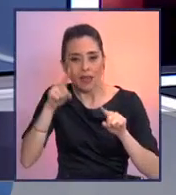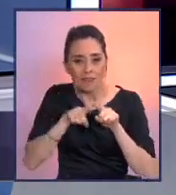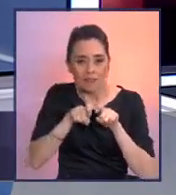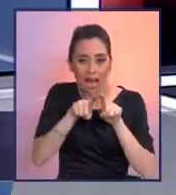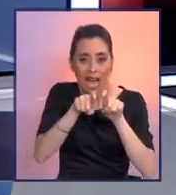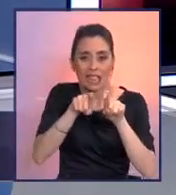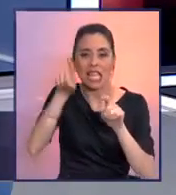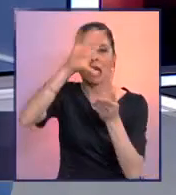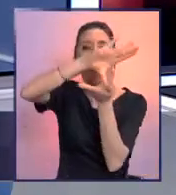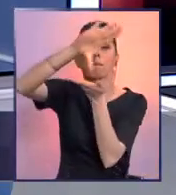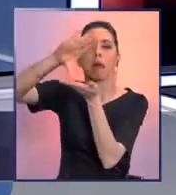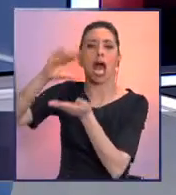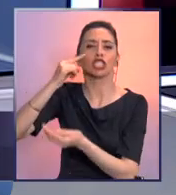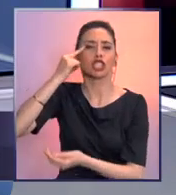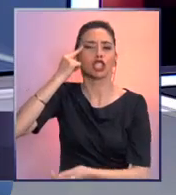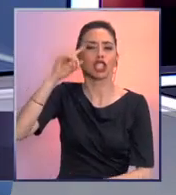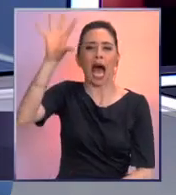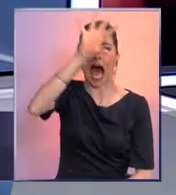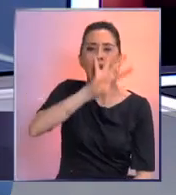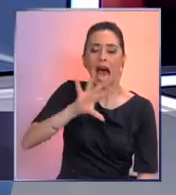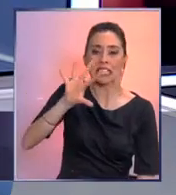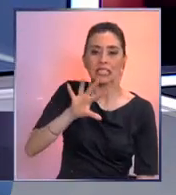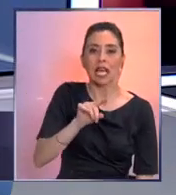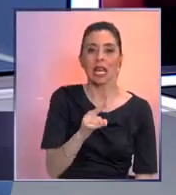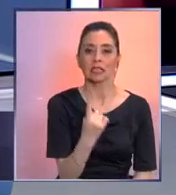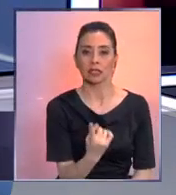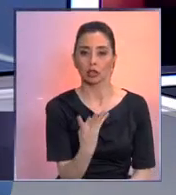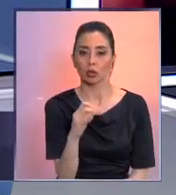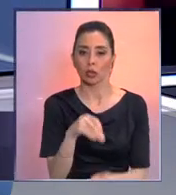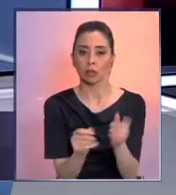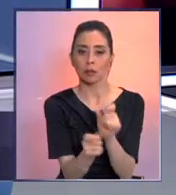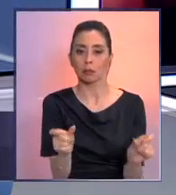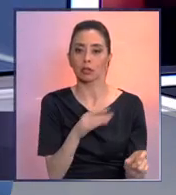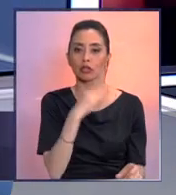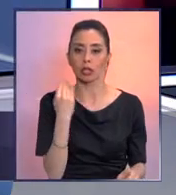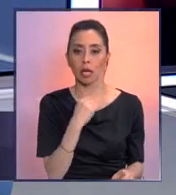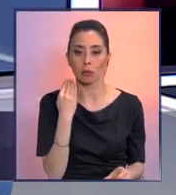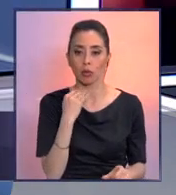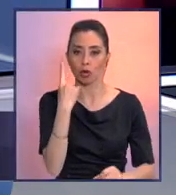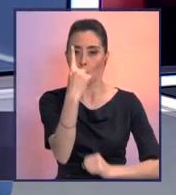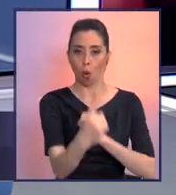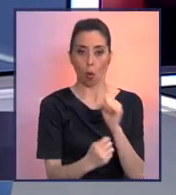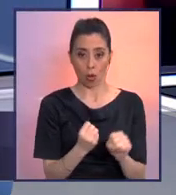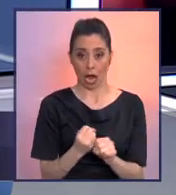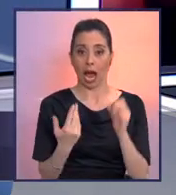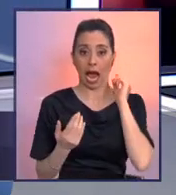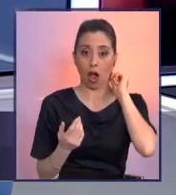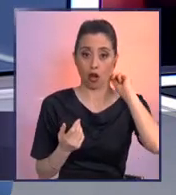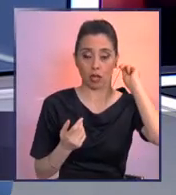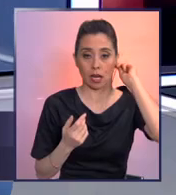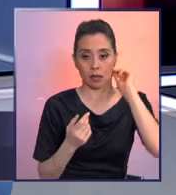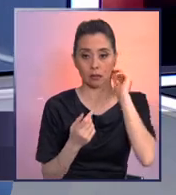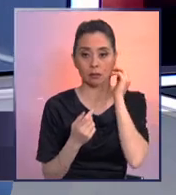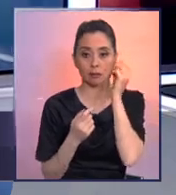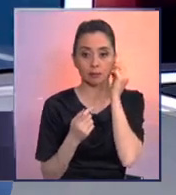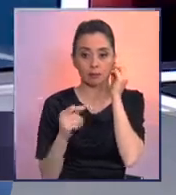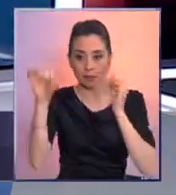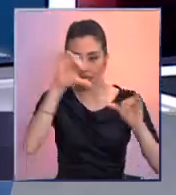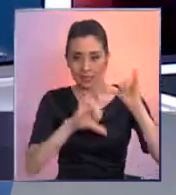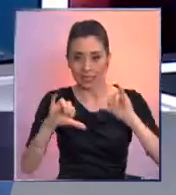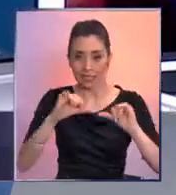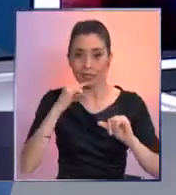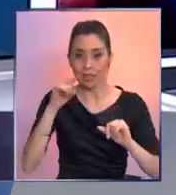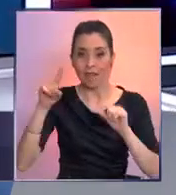en Asia y que es responsable de 140.000 muertes al año. Pero ahora científicos confirmaron que se